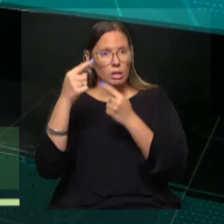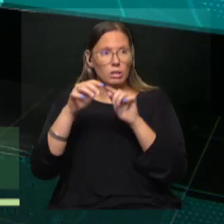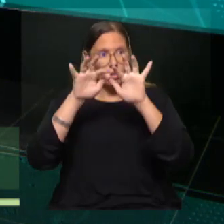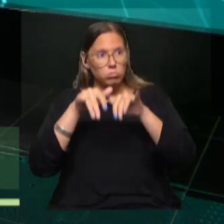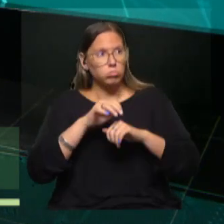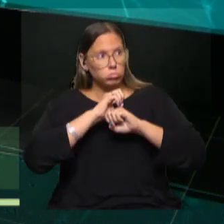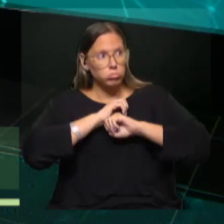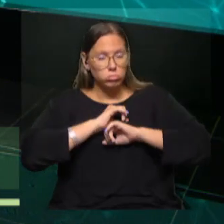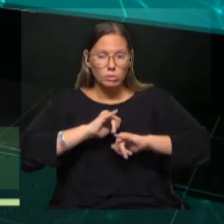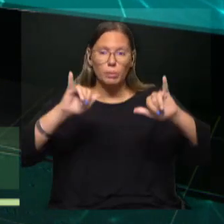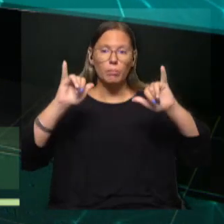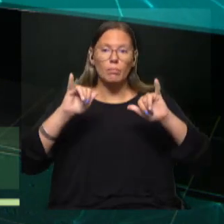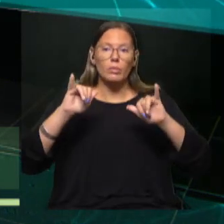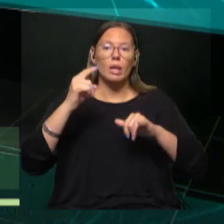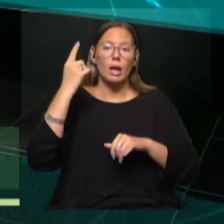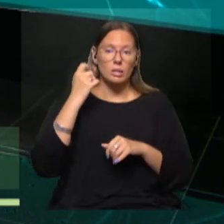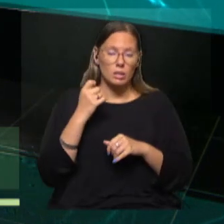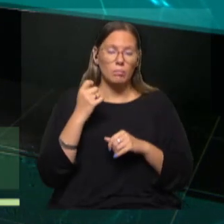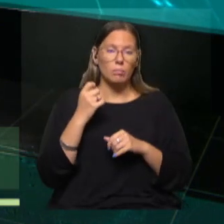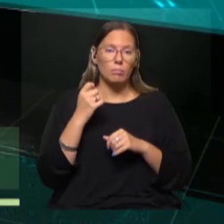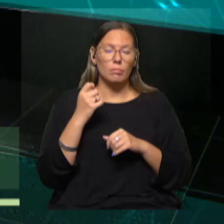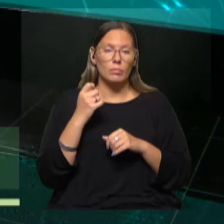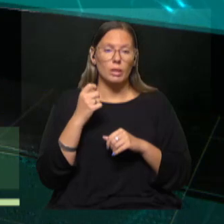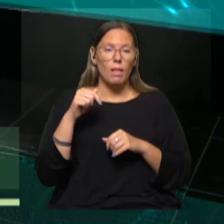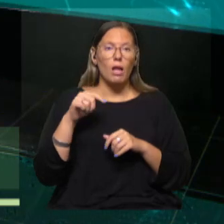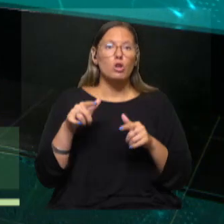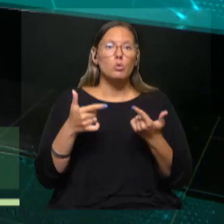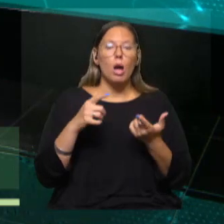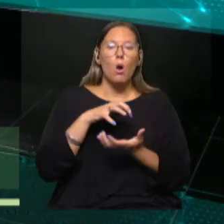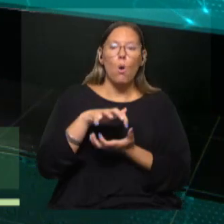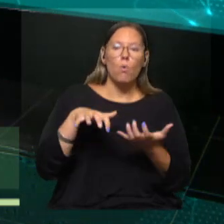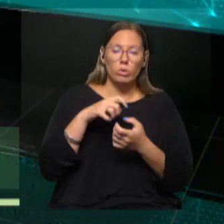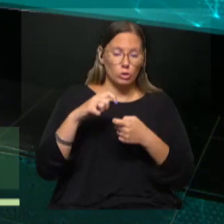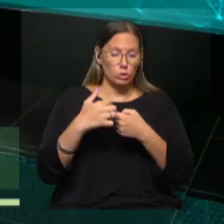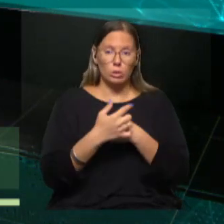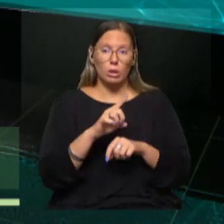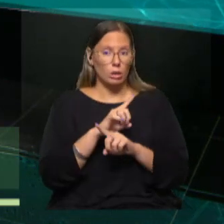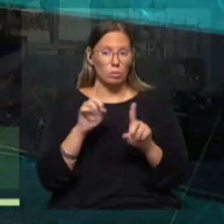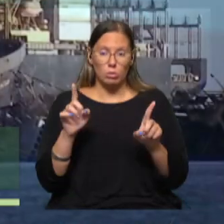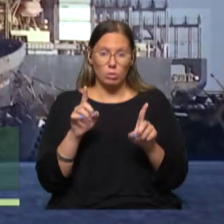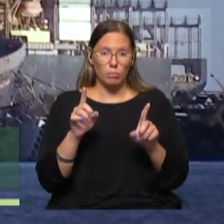hemos mandado y que sacamos el día de ayer, que acá no hay un conflicto sindical, acá hay